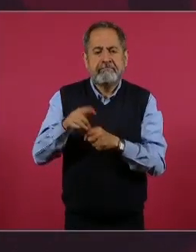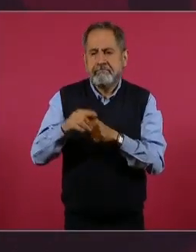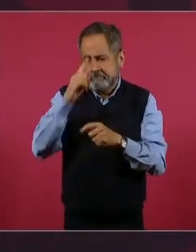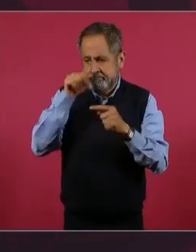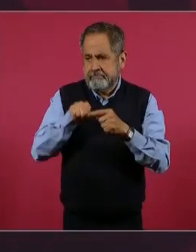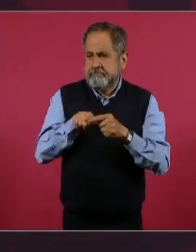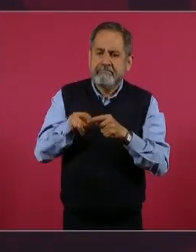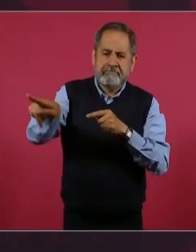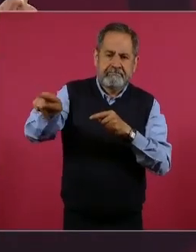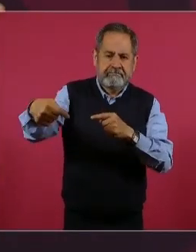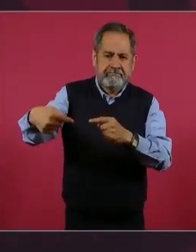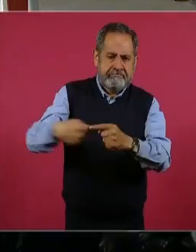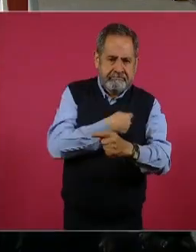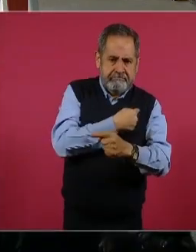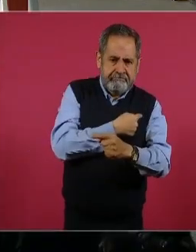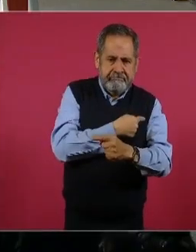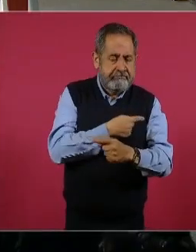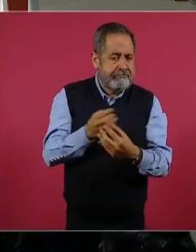es